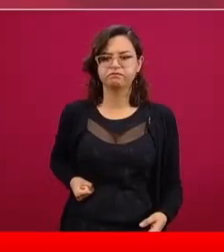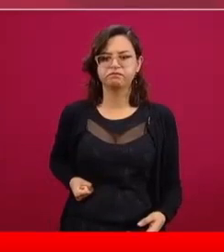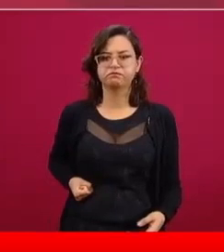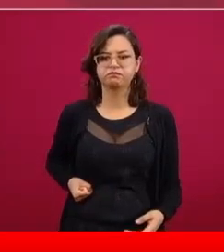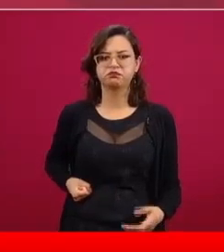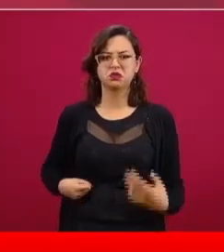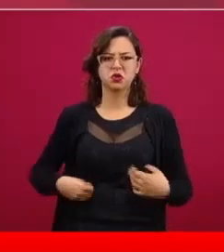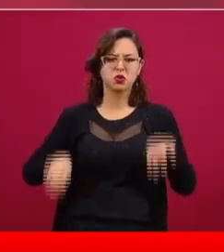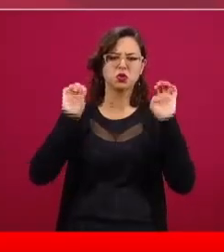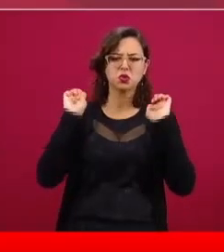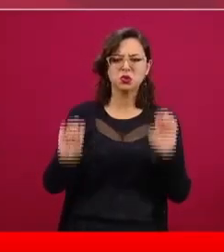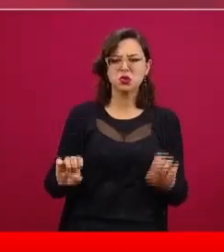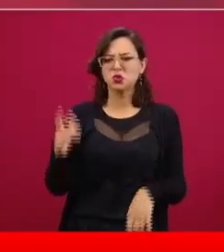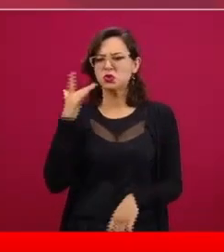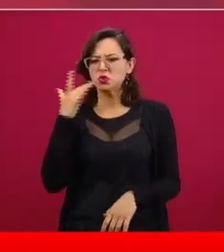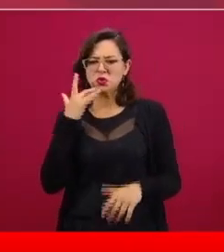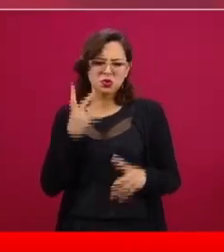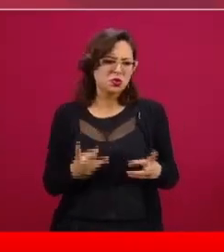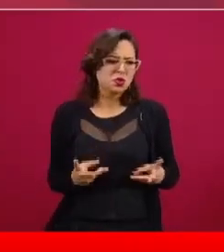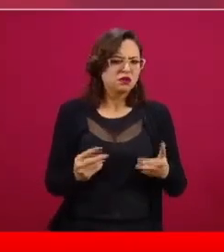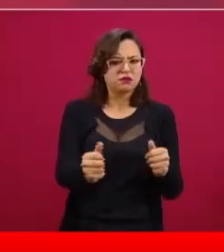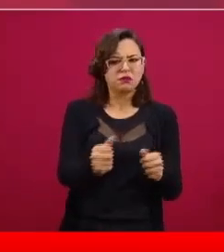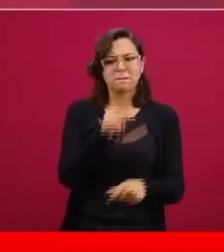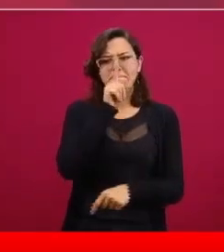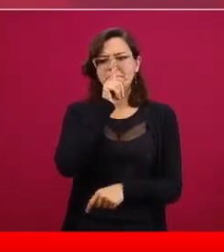sin lujos, sin extravagancias.